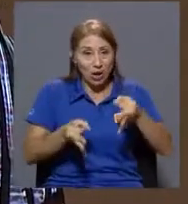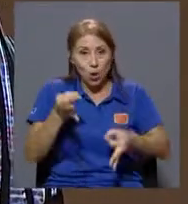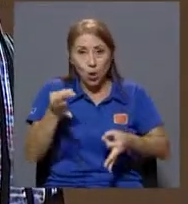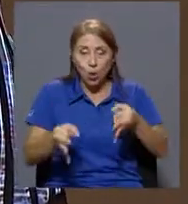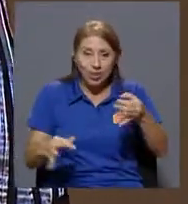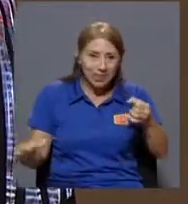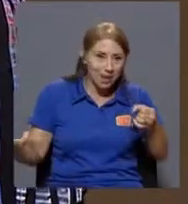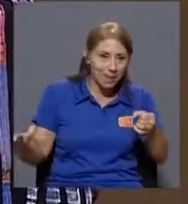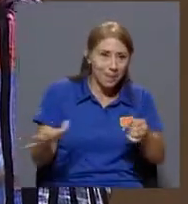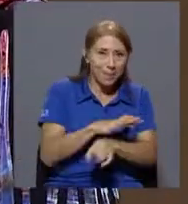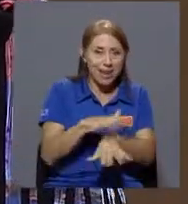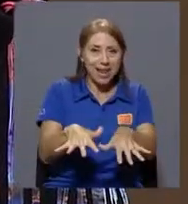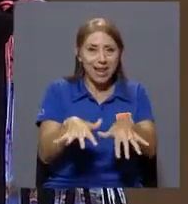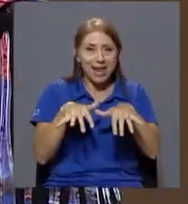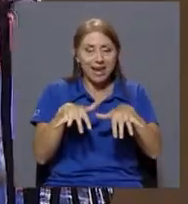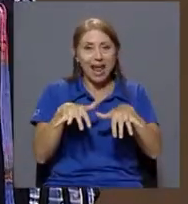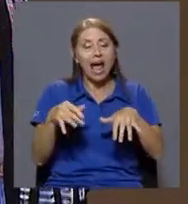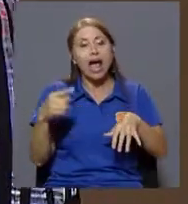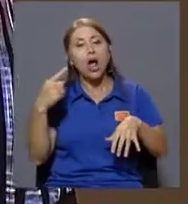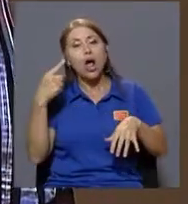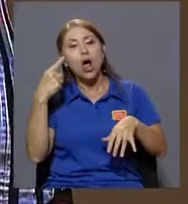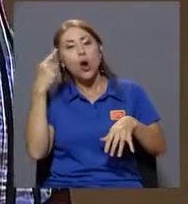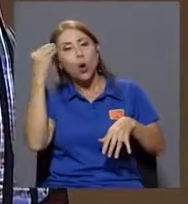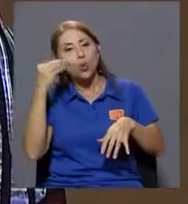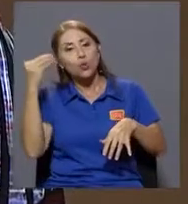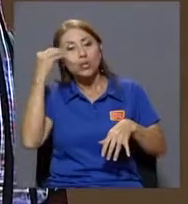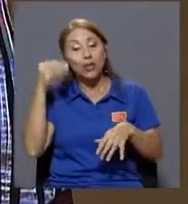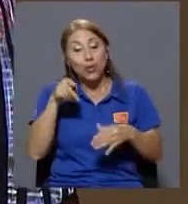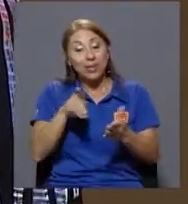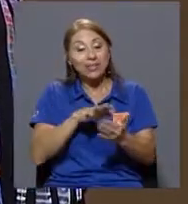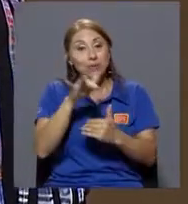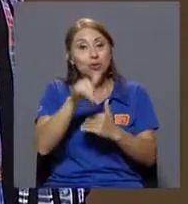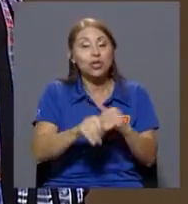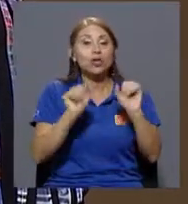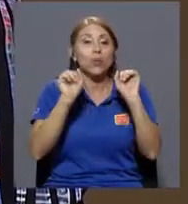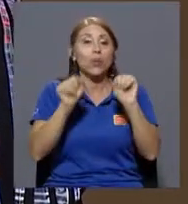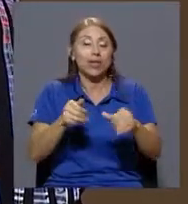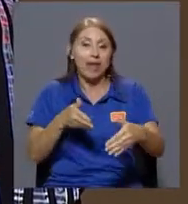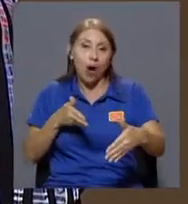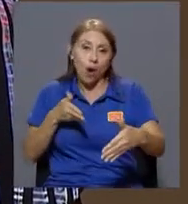consideró que el proyecto podría afectar la operación y